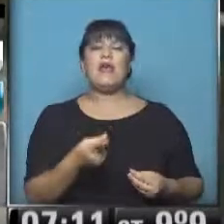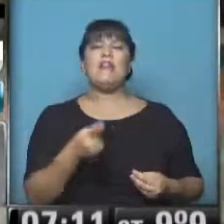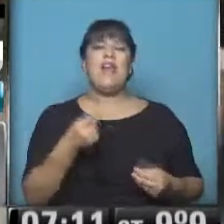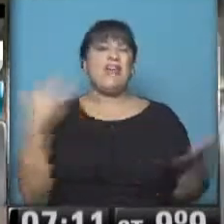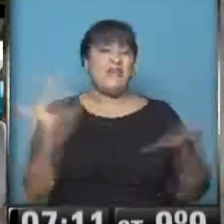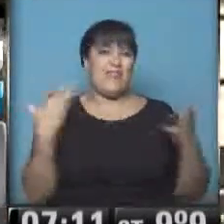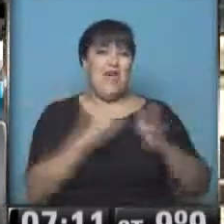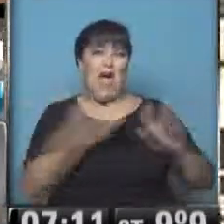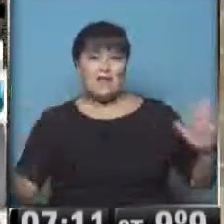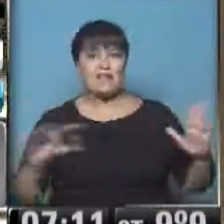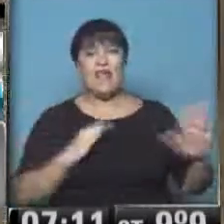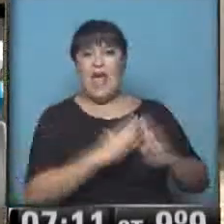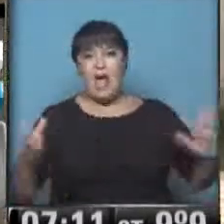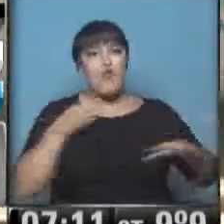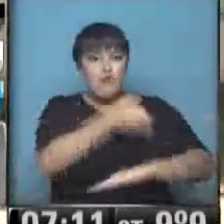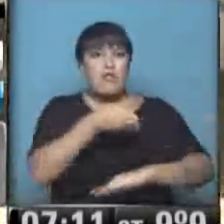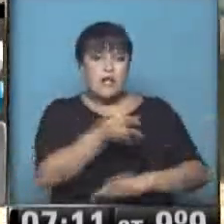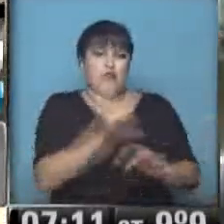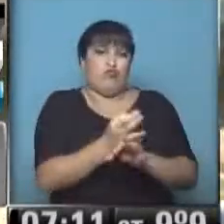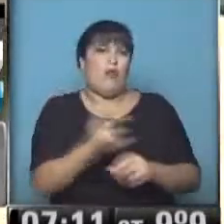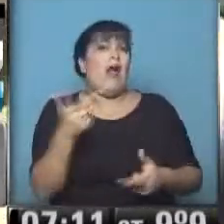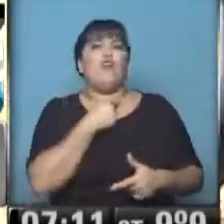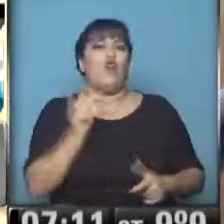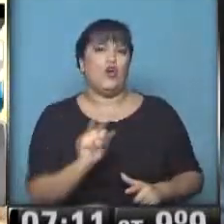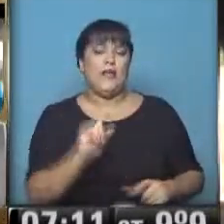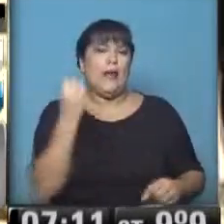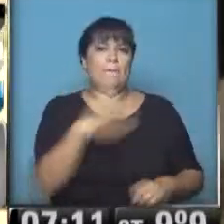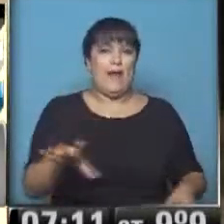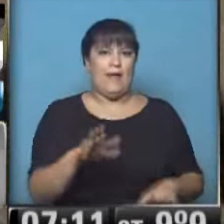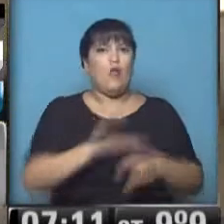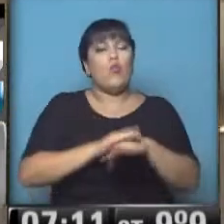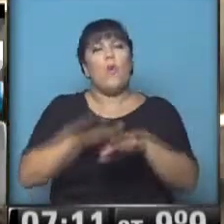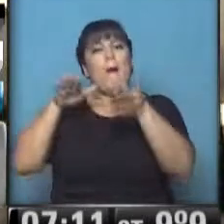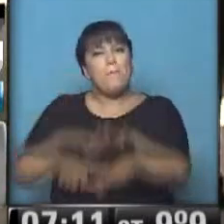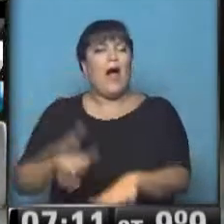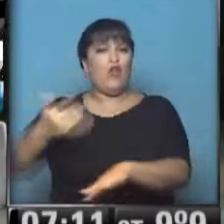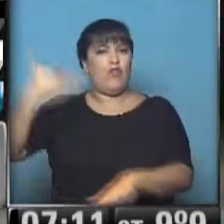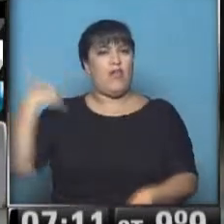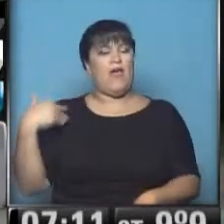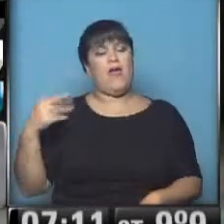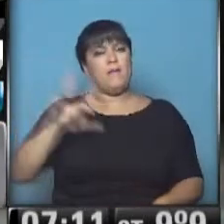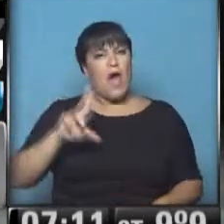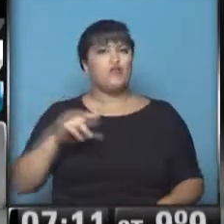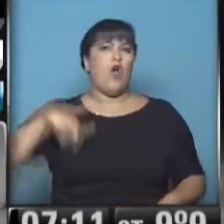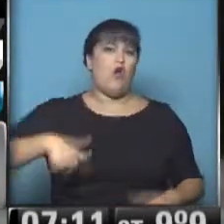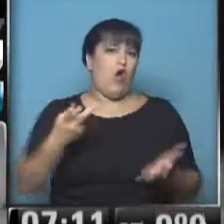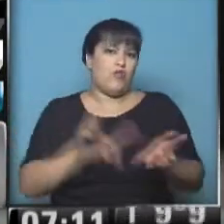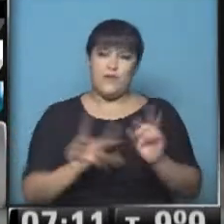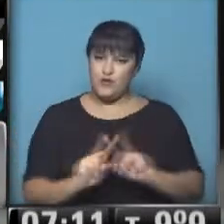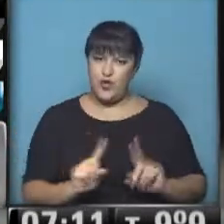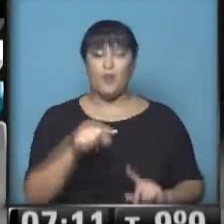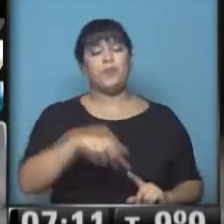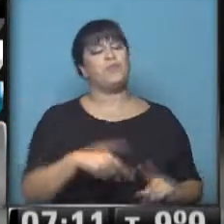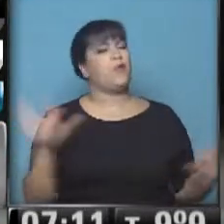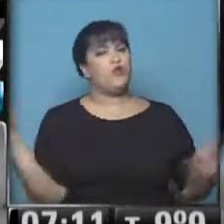días de escuela en la provincia de Buenos Aires, ya bastante afectada por los paros que hubo a principio de año. Actividades normales en todos los niveles